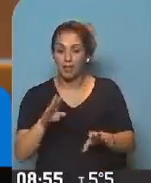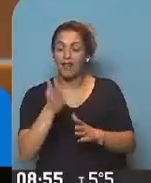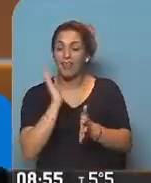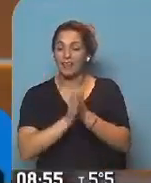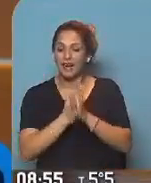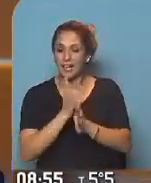continuamos